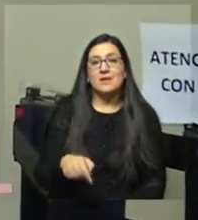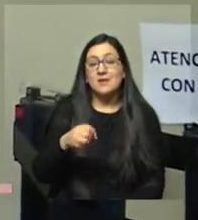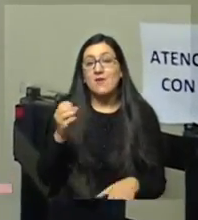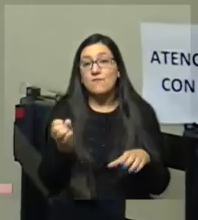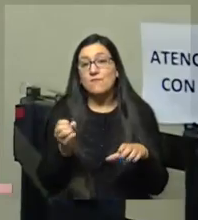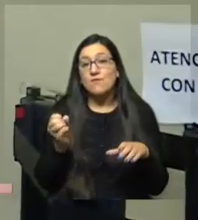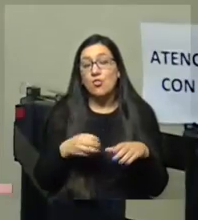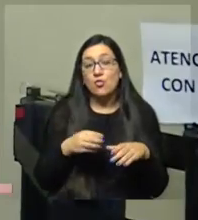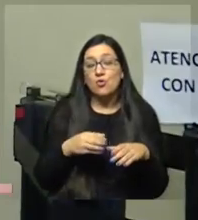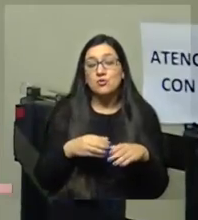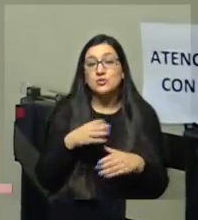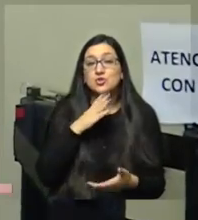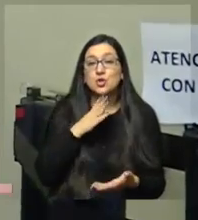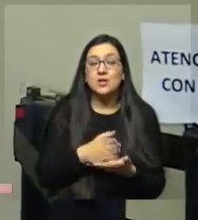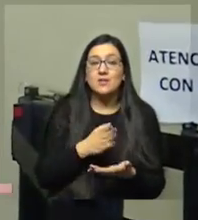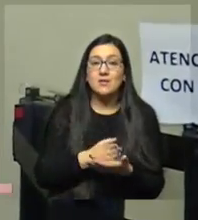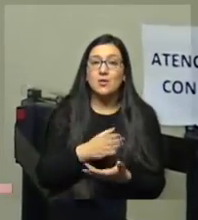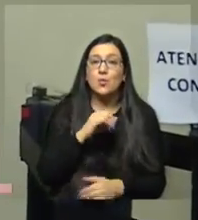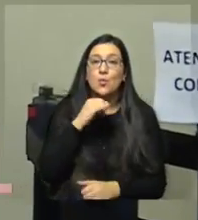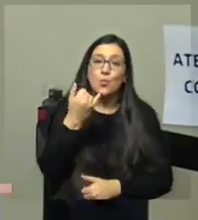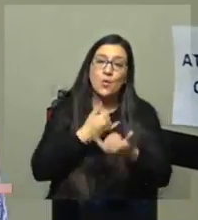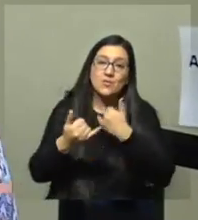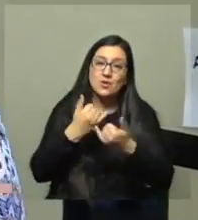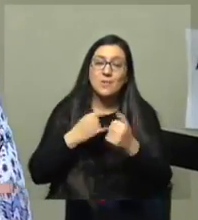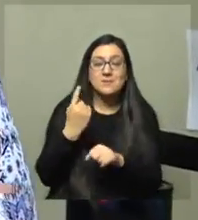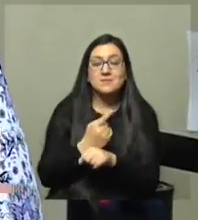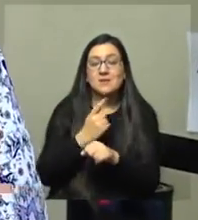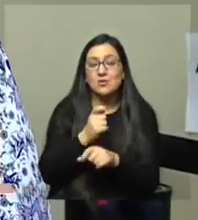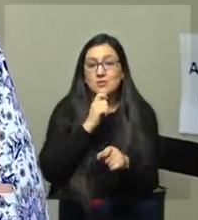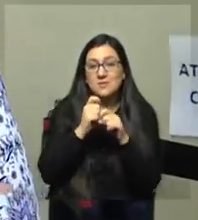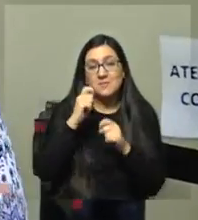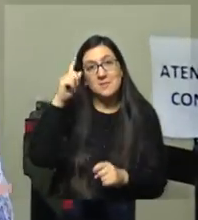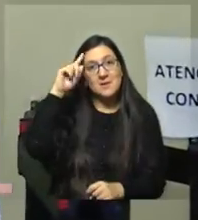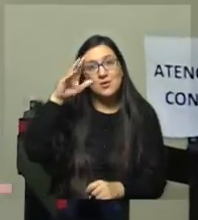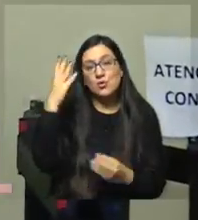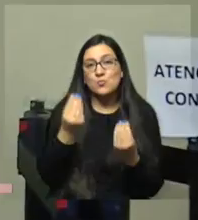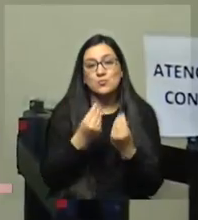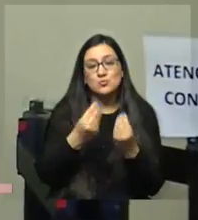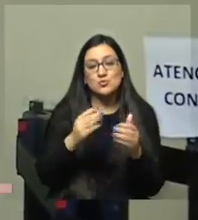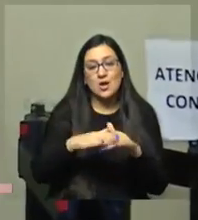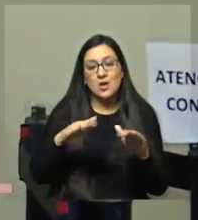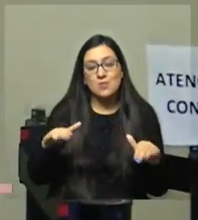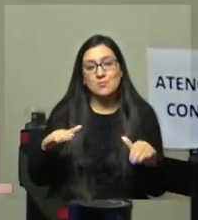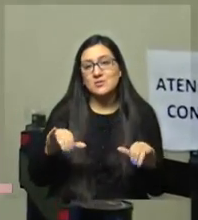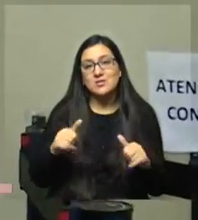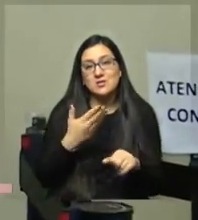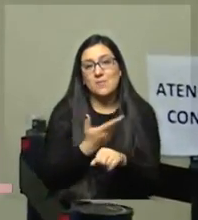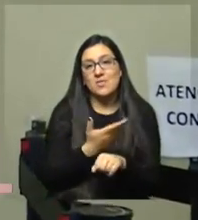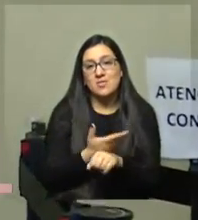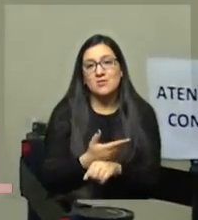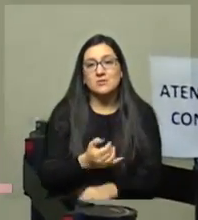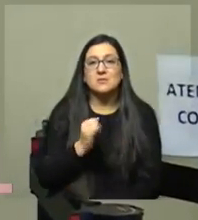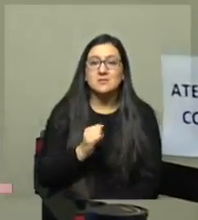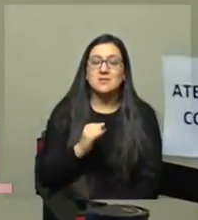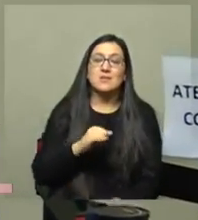Bueno, cuéntenos las principales novedades y, bueno, me imagino que ya muchos alumnos en estos primeros 6 días han hecho sus solicitudes. Sí, bueno,